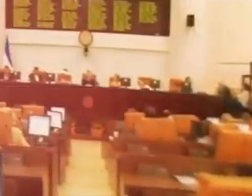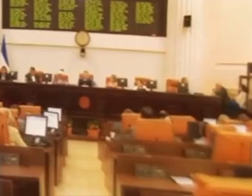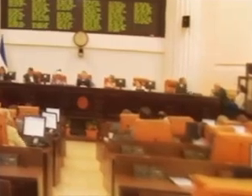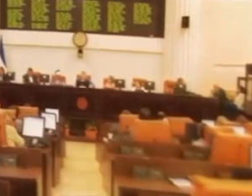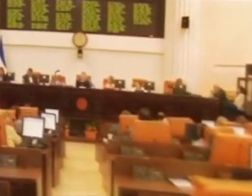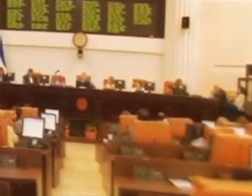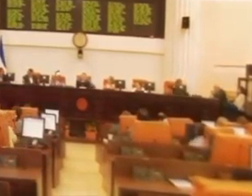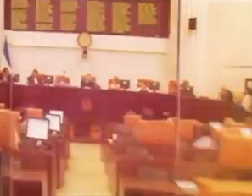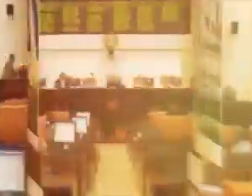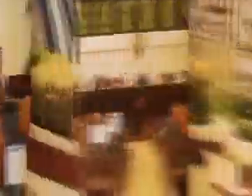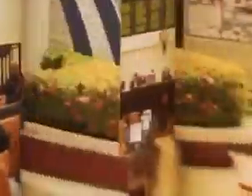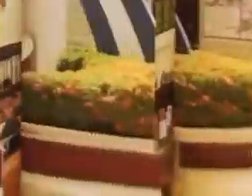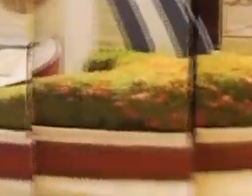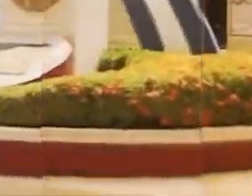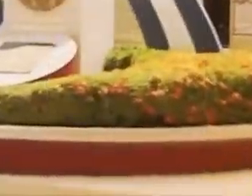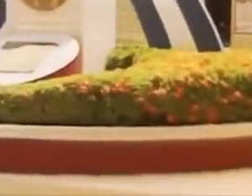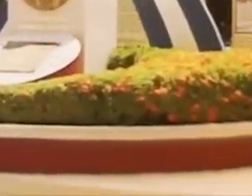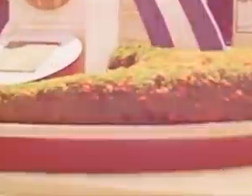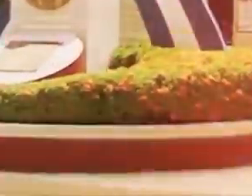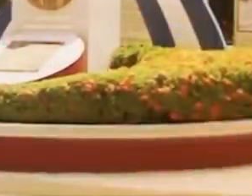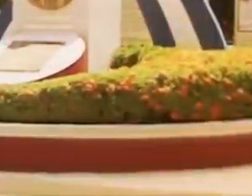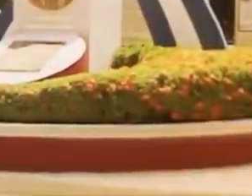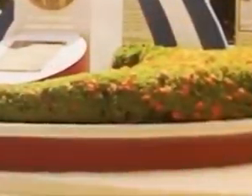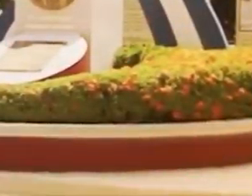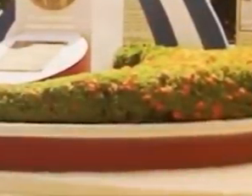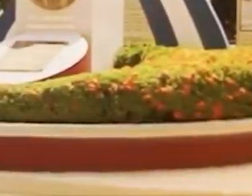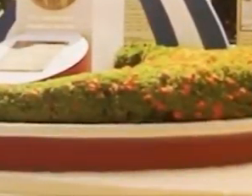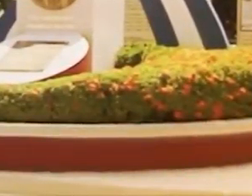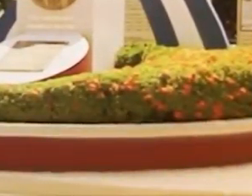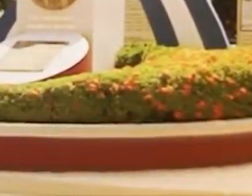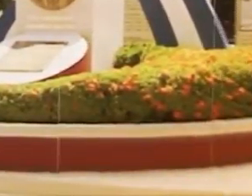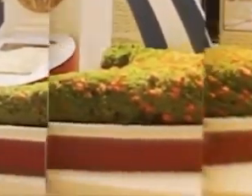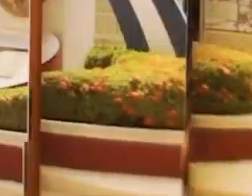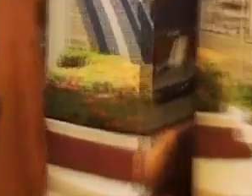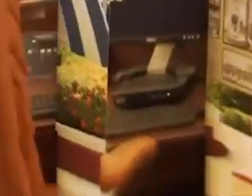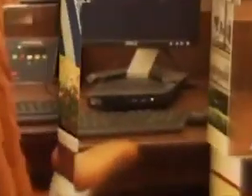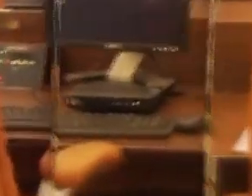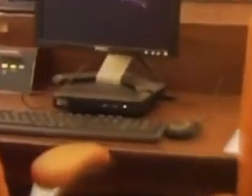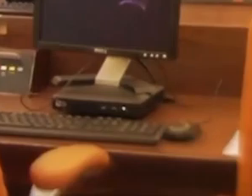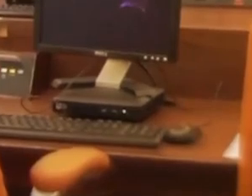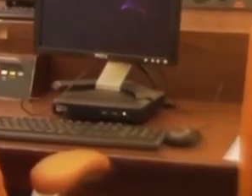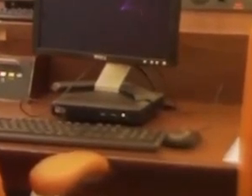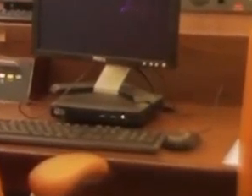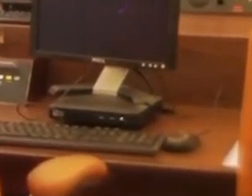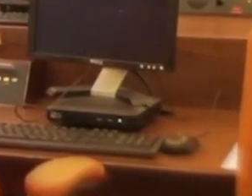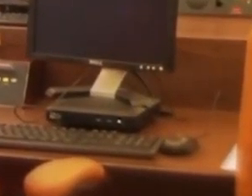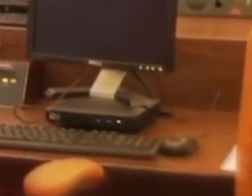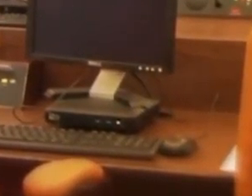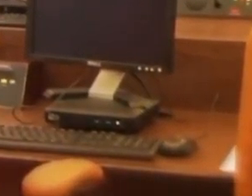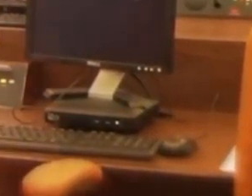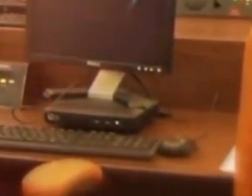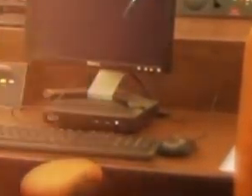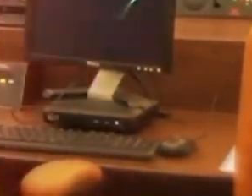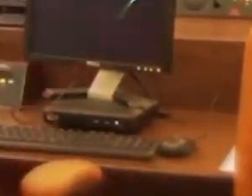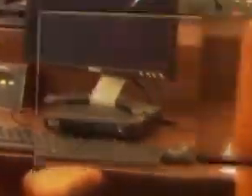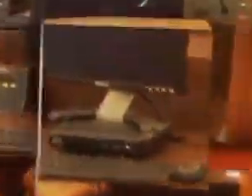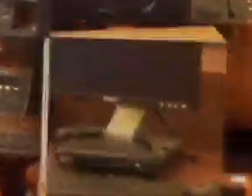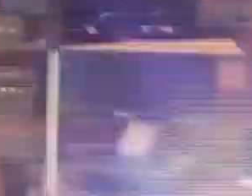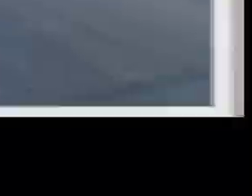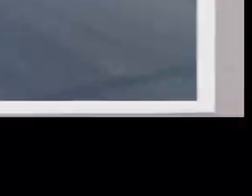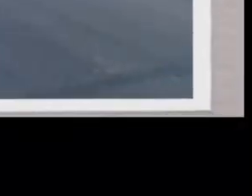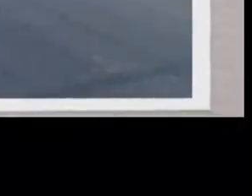ese trabajo de potenciar la imagen de la marca país a nivel internacional, y todos esos retos que están ahí vigentes, ¿no?, y que son latentes para el desarrollo del turismo